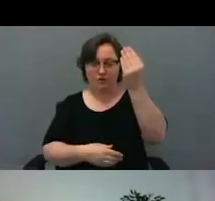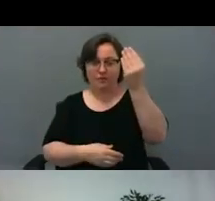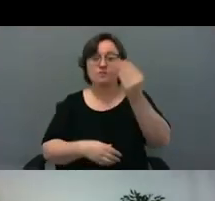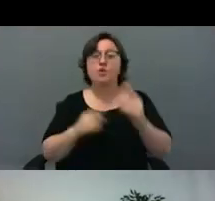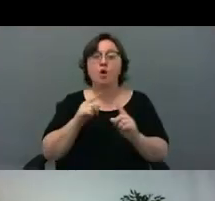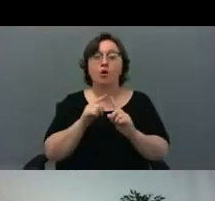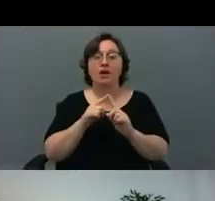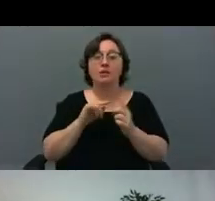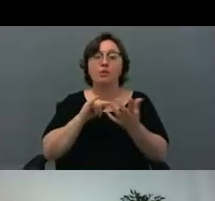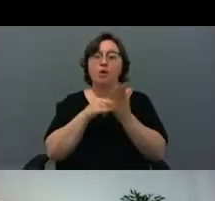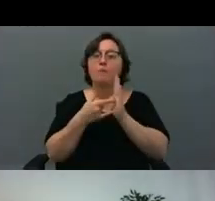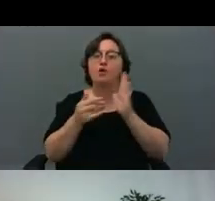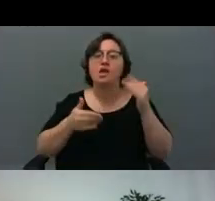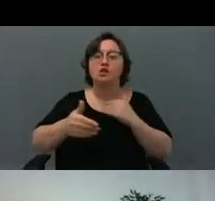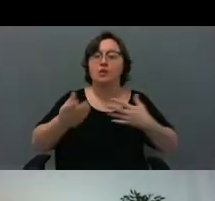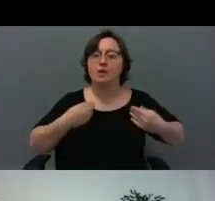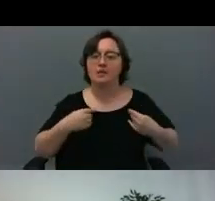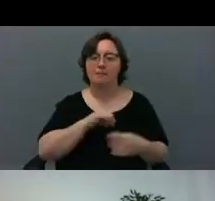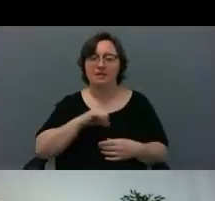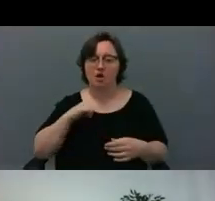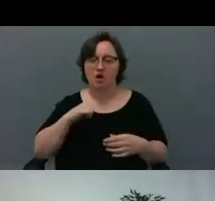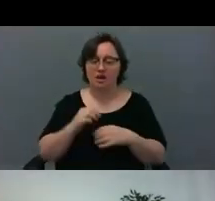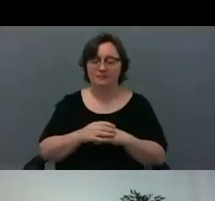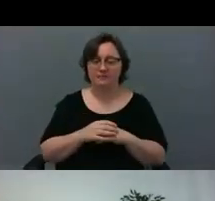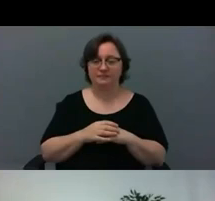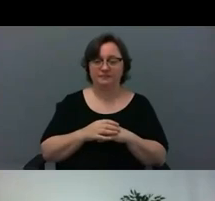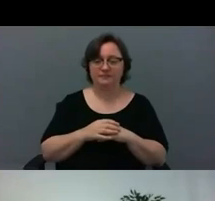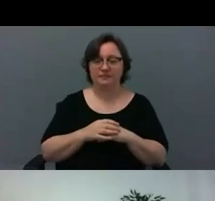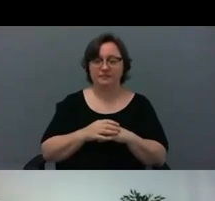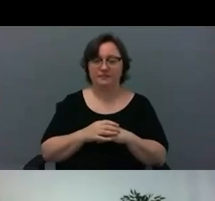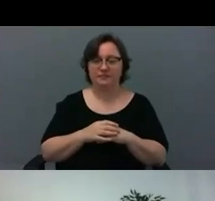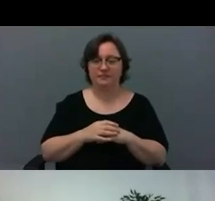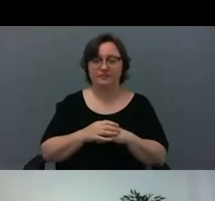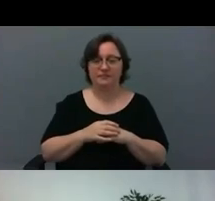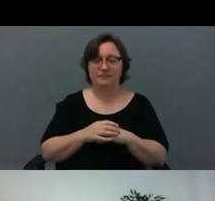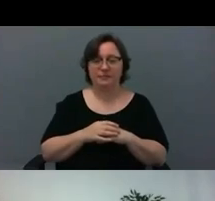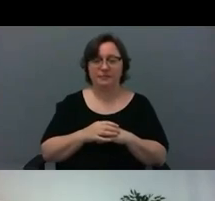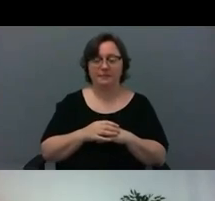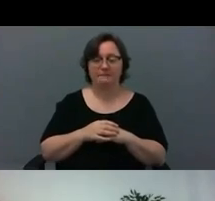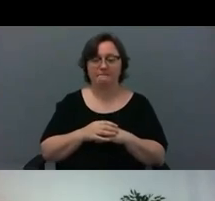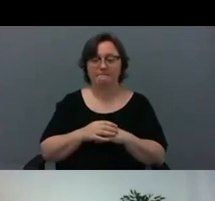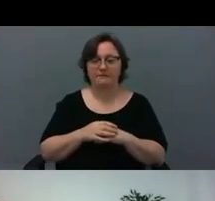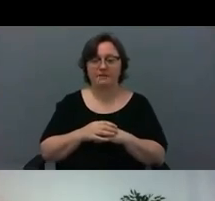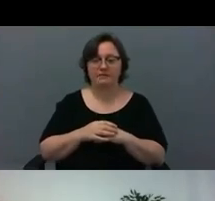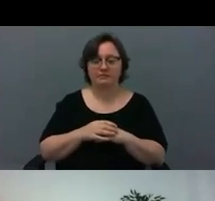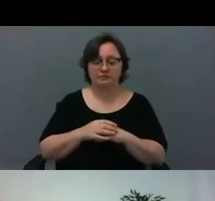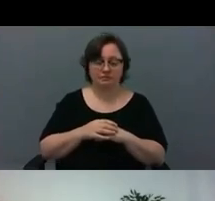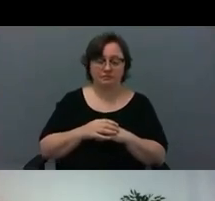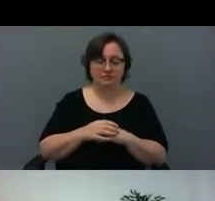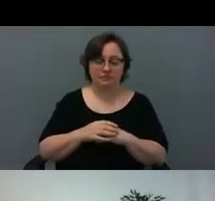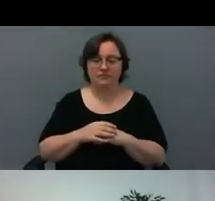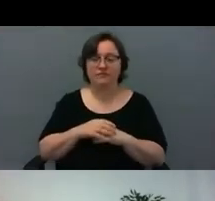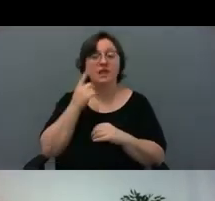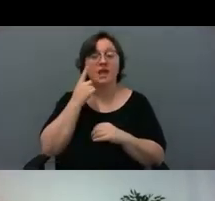configurar ese proyecto de vida personal. Vale. Más preguntas. A